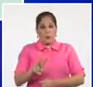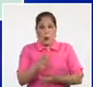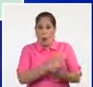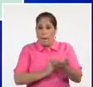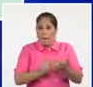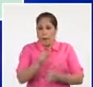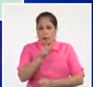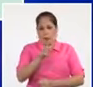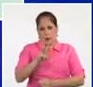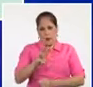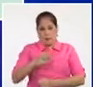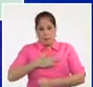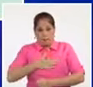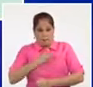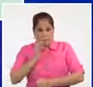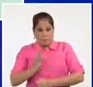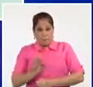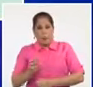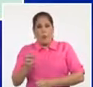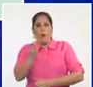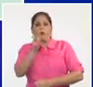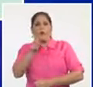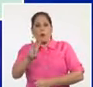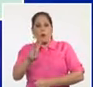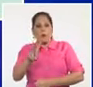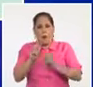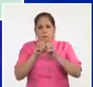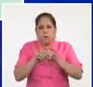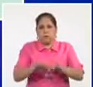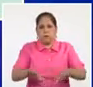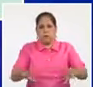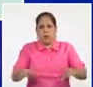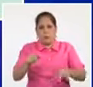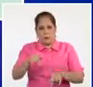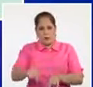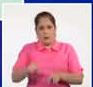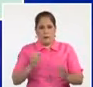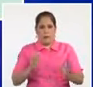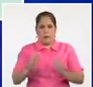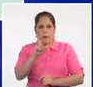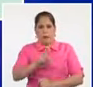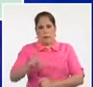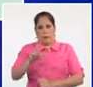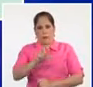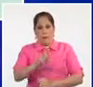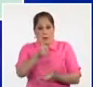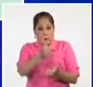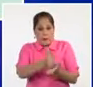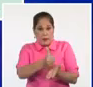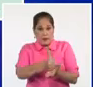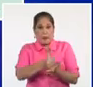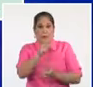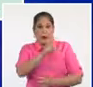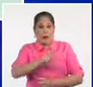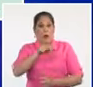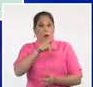municipios. La transmisión mayor, que es donde siempre ha estado en esta provincia, en el municipio de